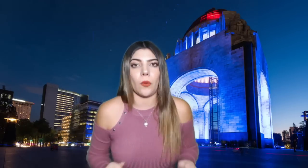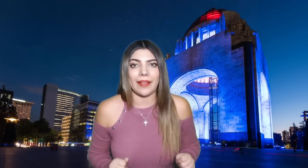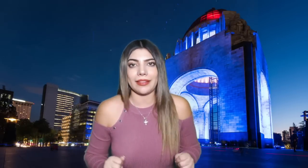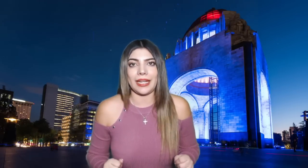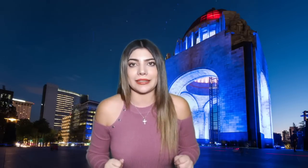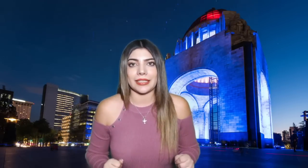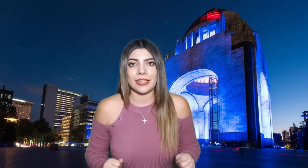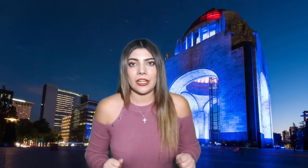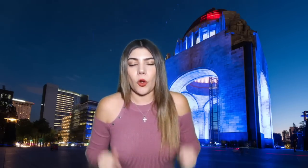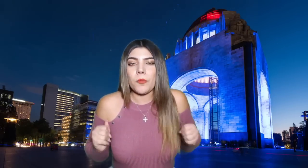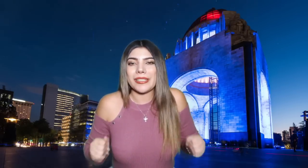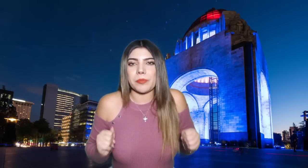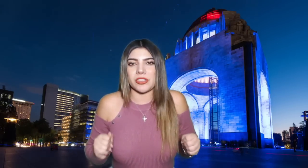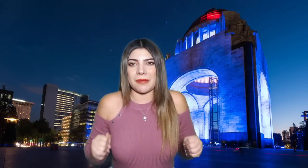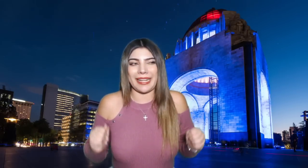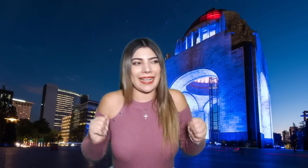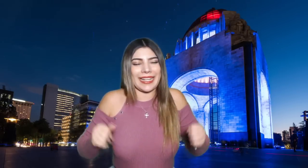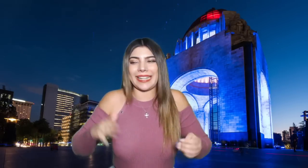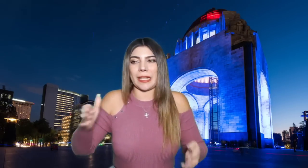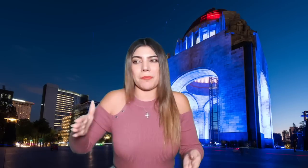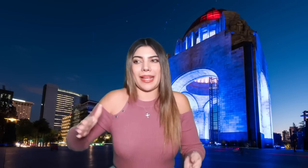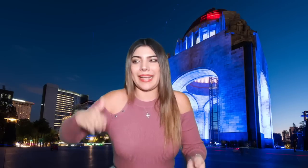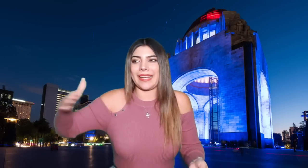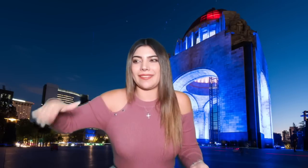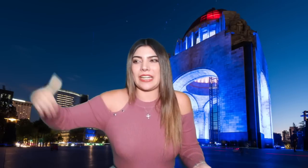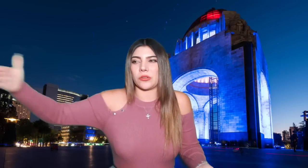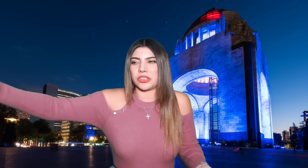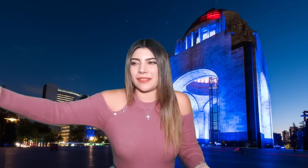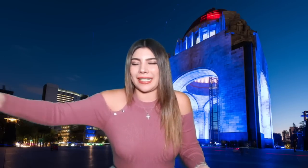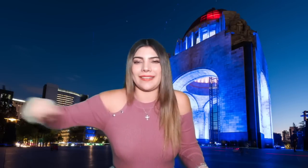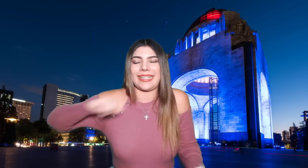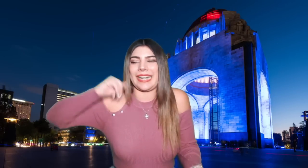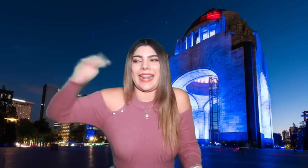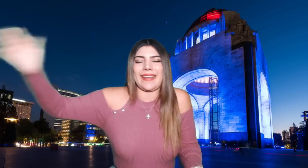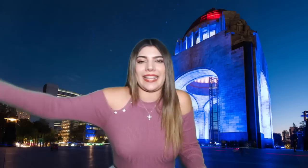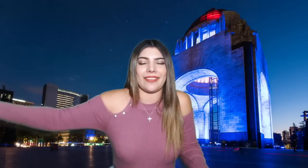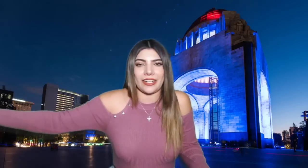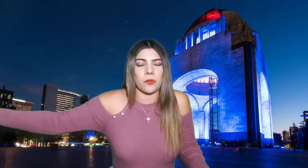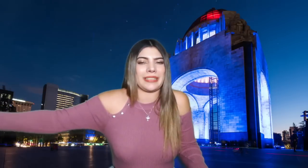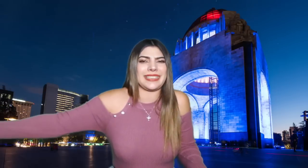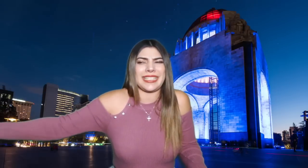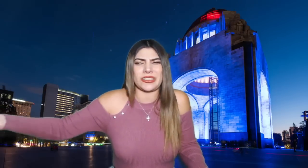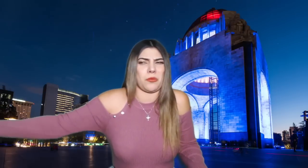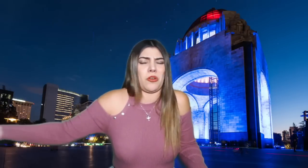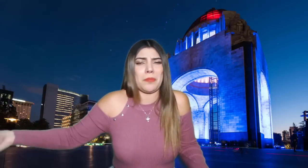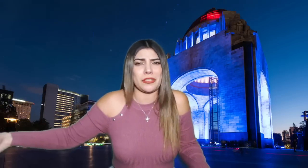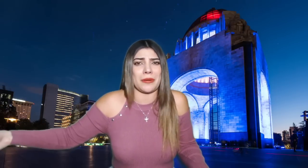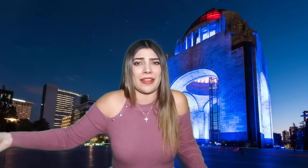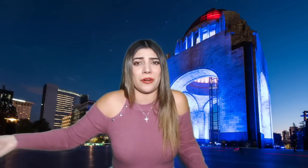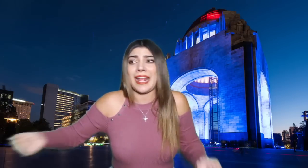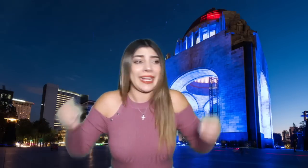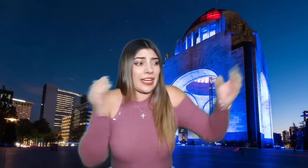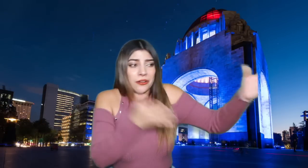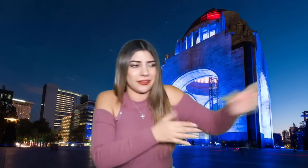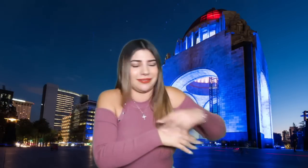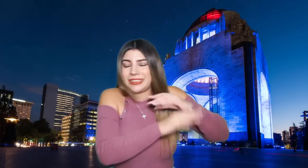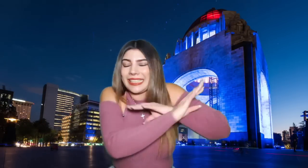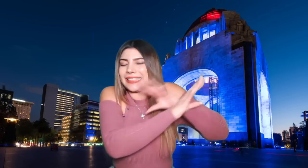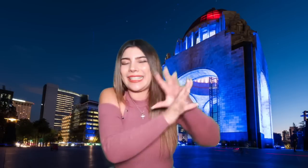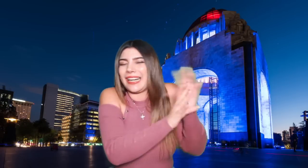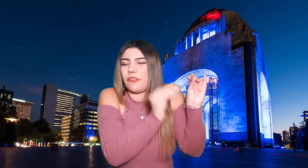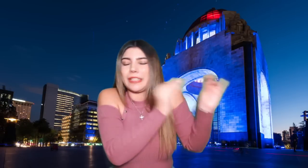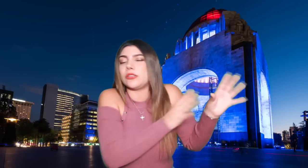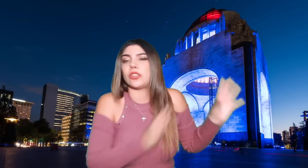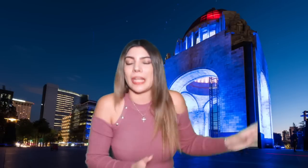los delincuentes. ¿Cómo es posible que quieran que pague gente inocente, gente que nada que ver, como Encinas, como López Obrador, que no,